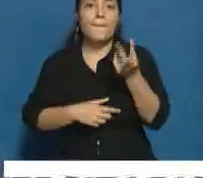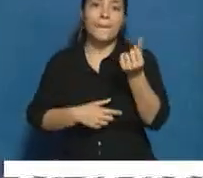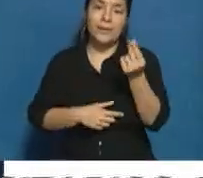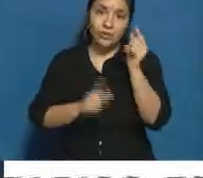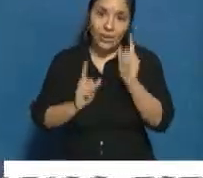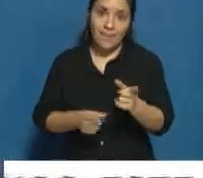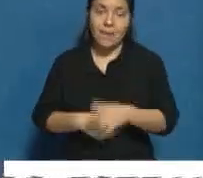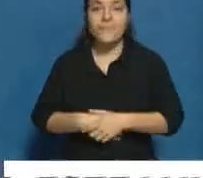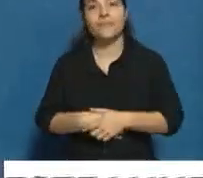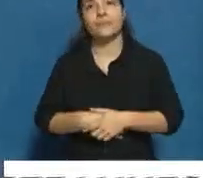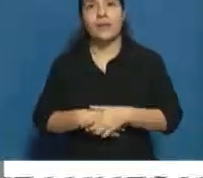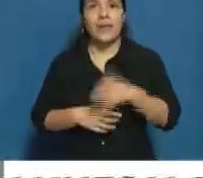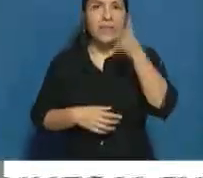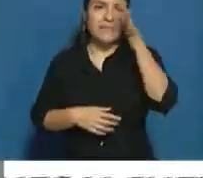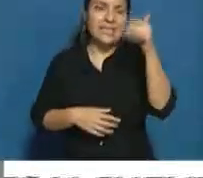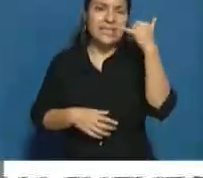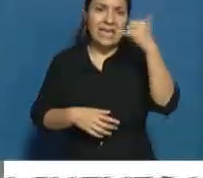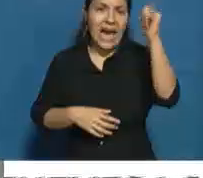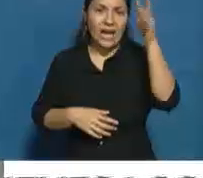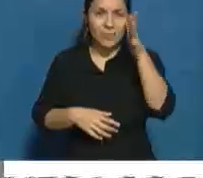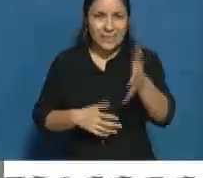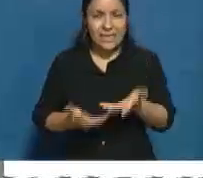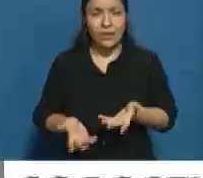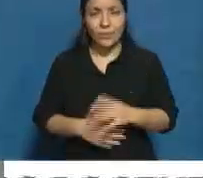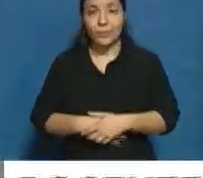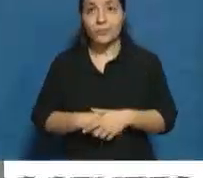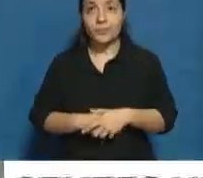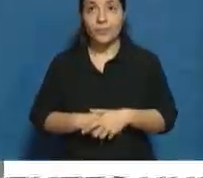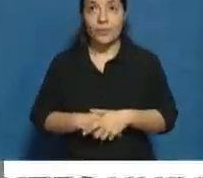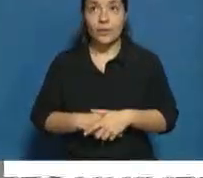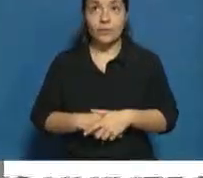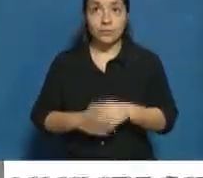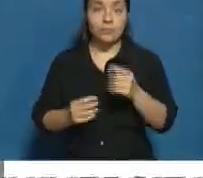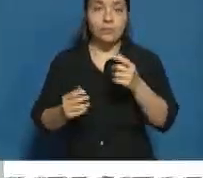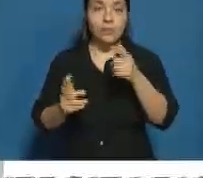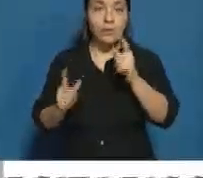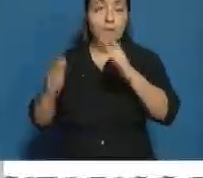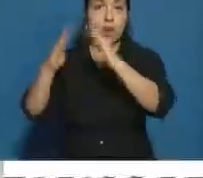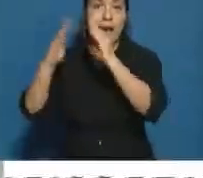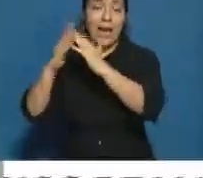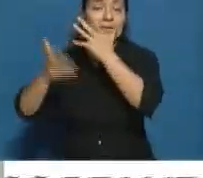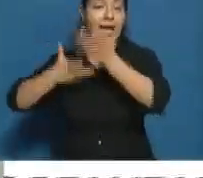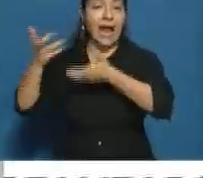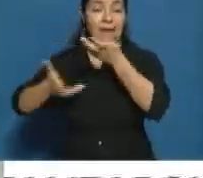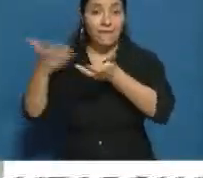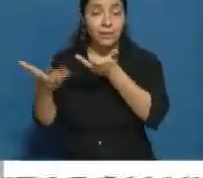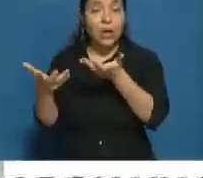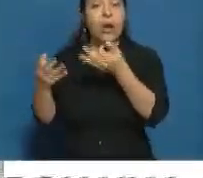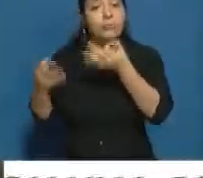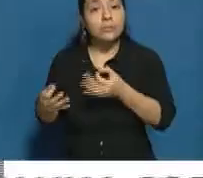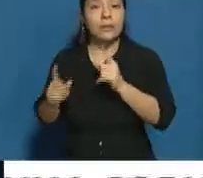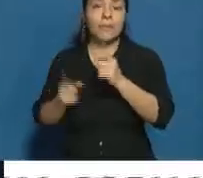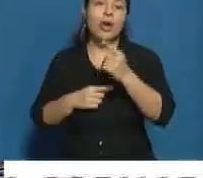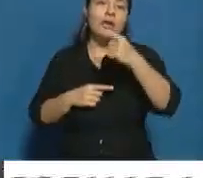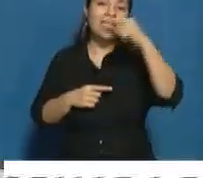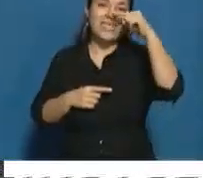de la conexión, sale carísimo. Esta garrafa la utilizo para calefacción de la casa y más o menos cada